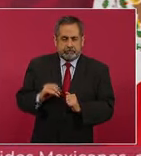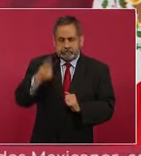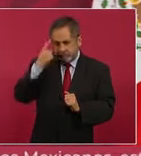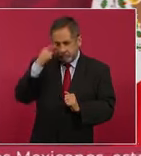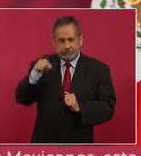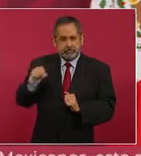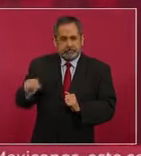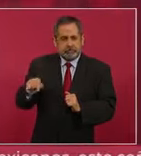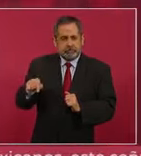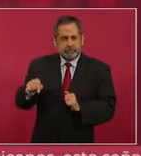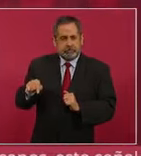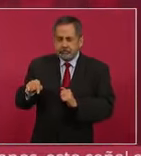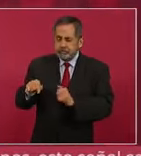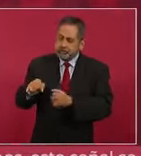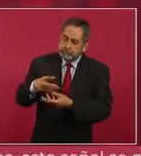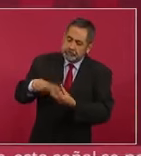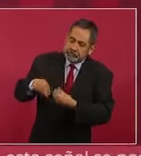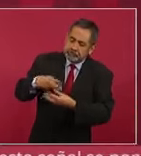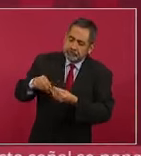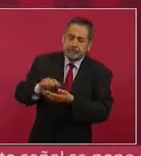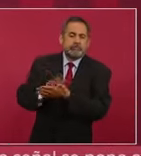para la tortilla.